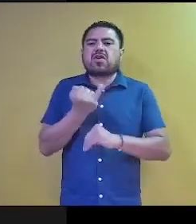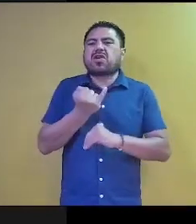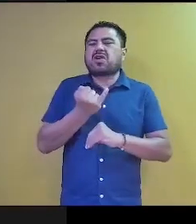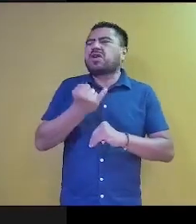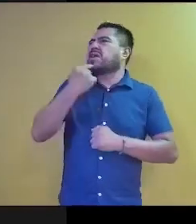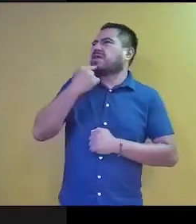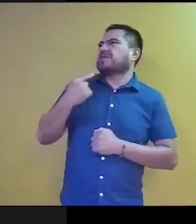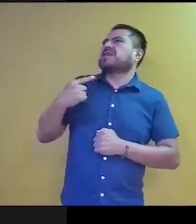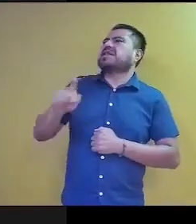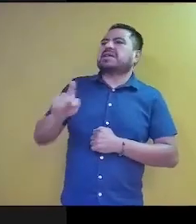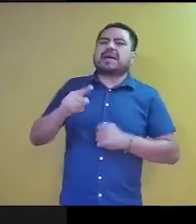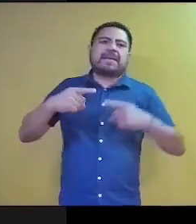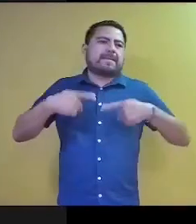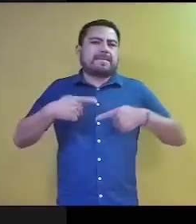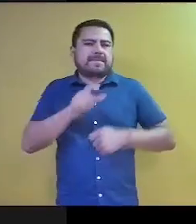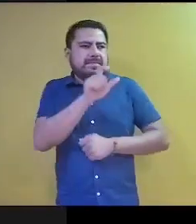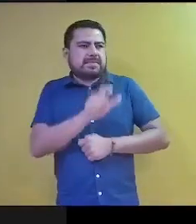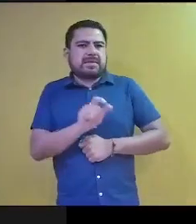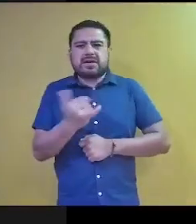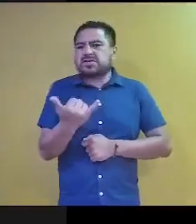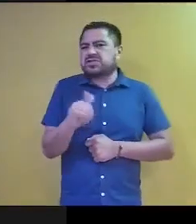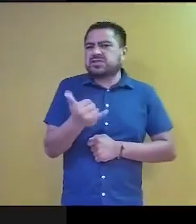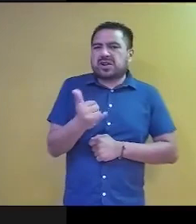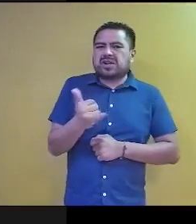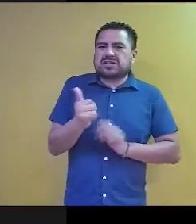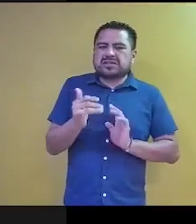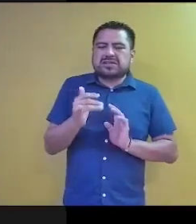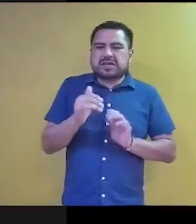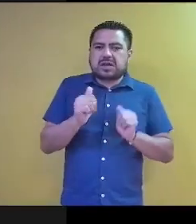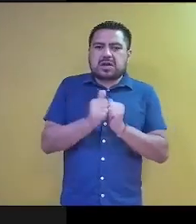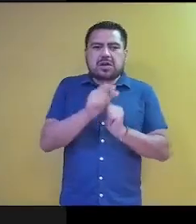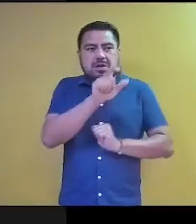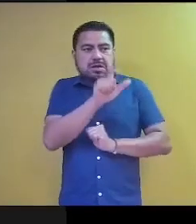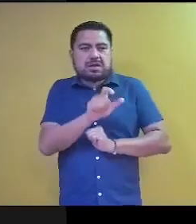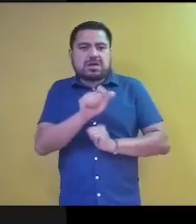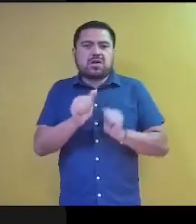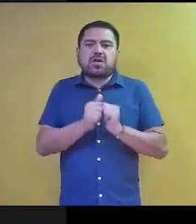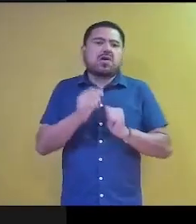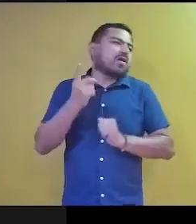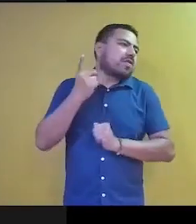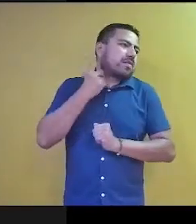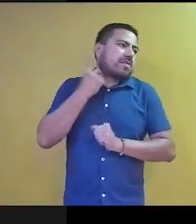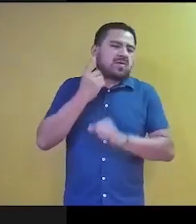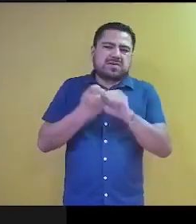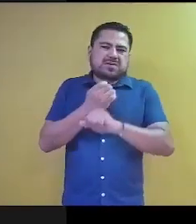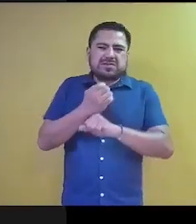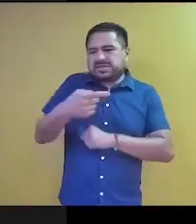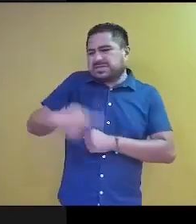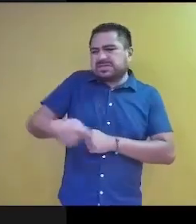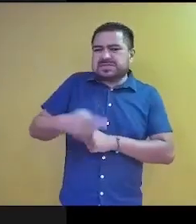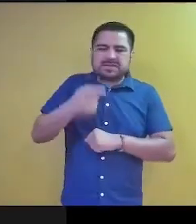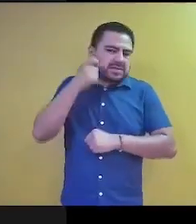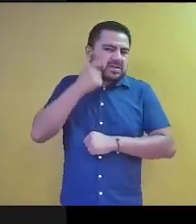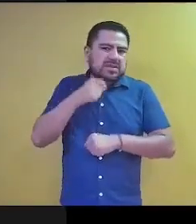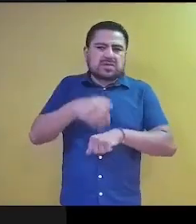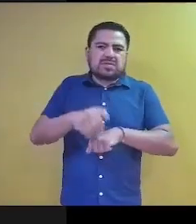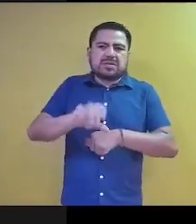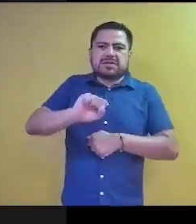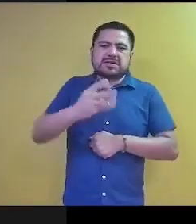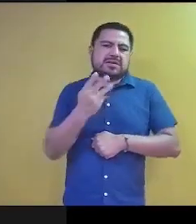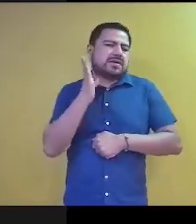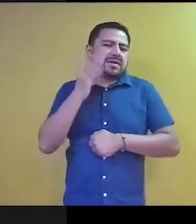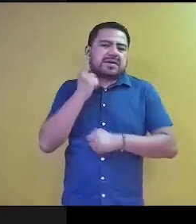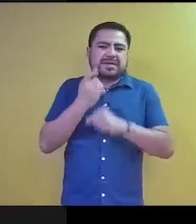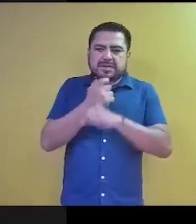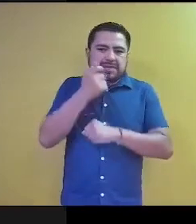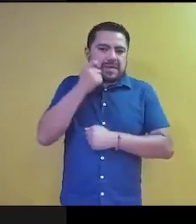queja presentada por la ciudadana Yoloxin Lisbeth Domínguez Serna, en su carácter de diputada local de la 63ª legislatura del Poder Legislativo